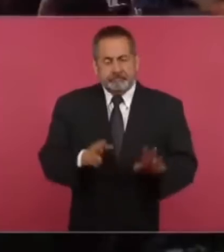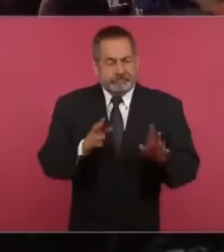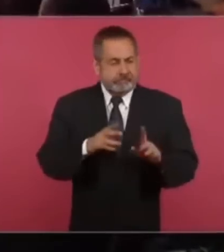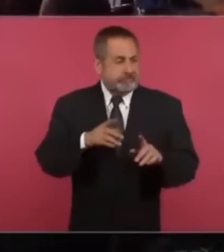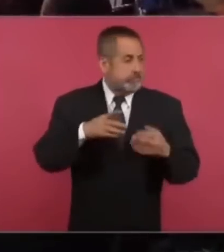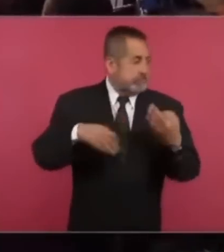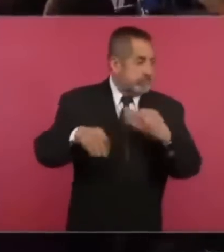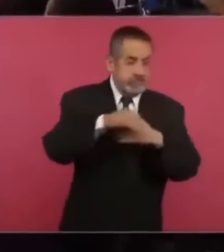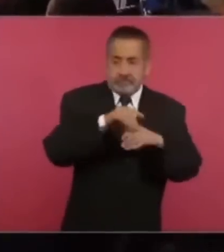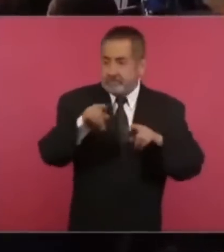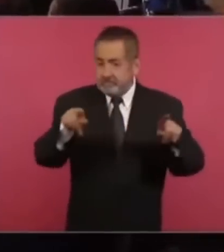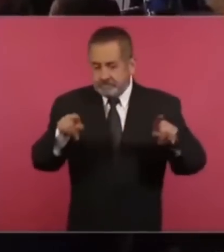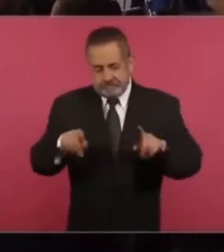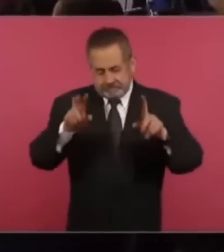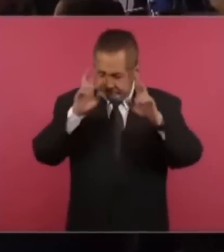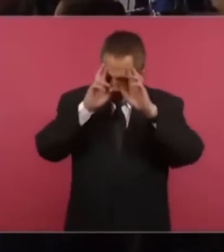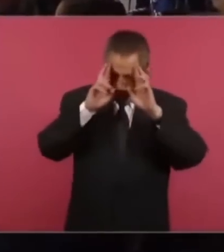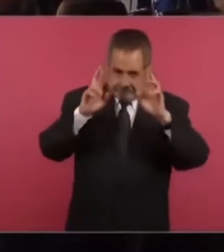respetarnos todos,